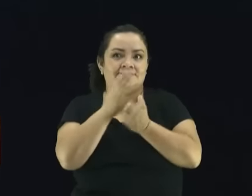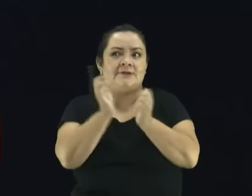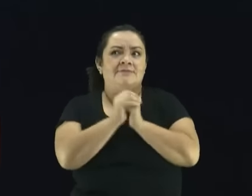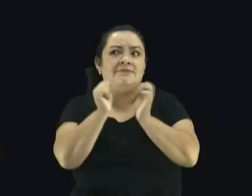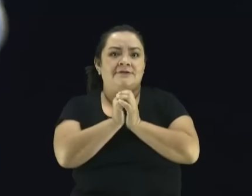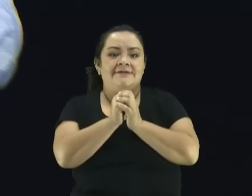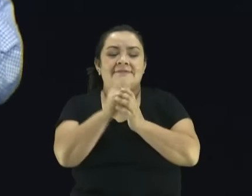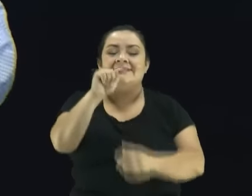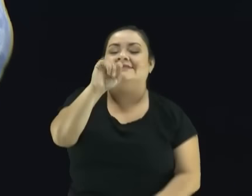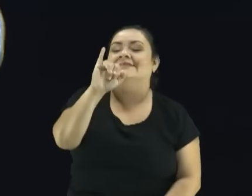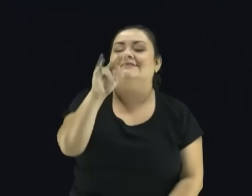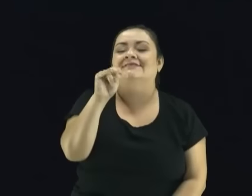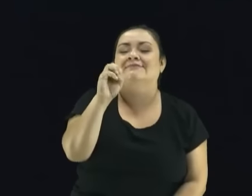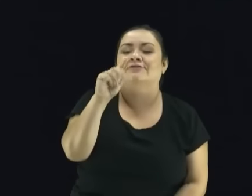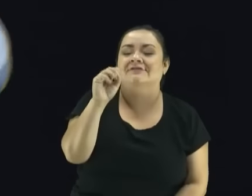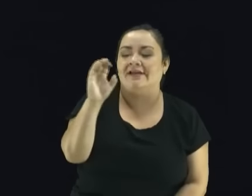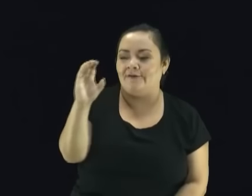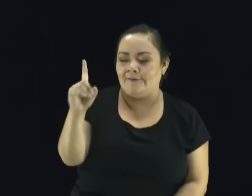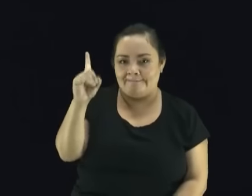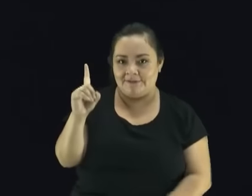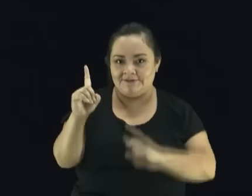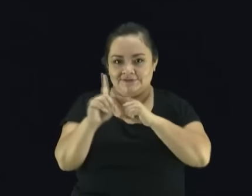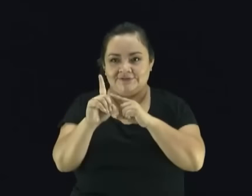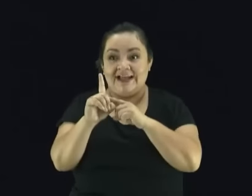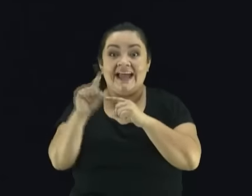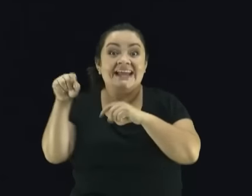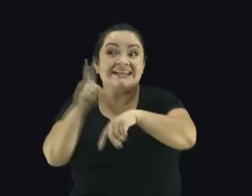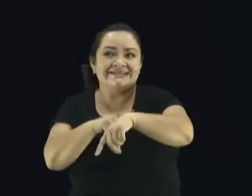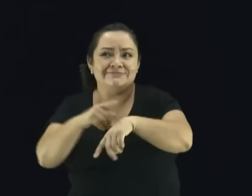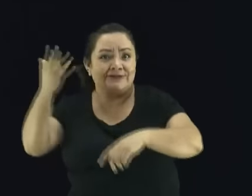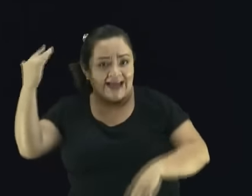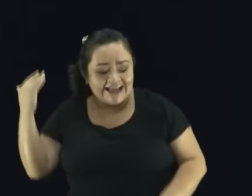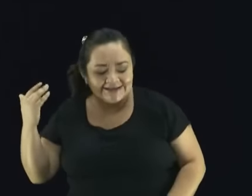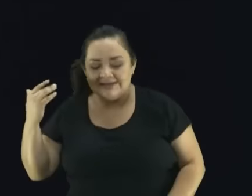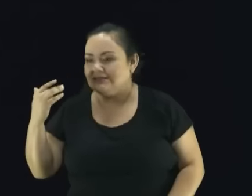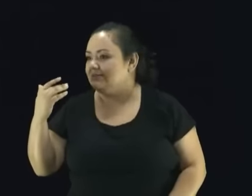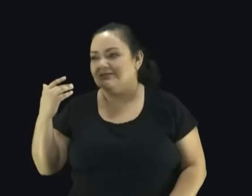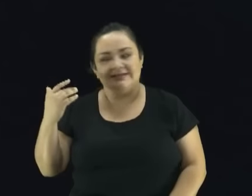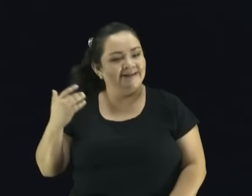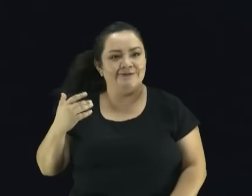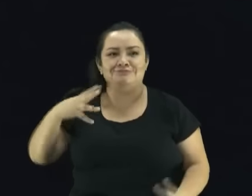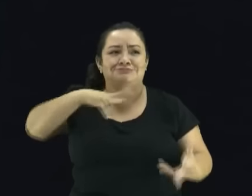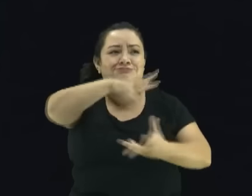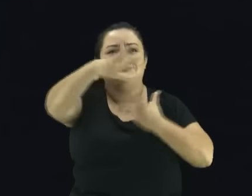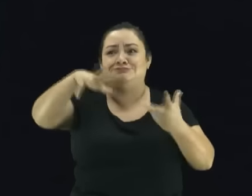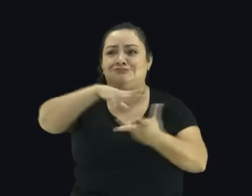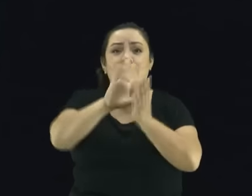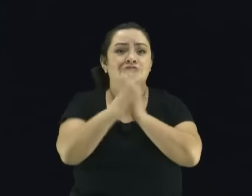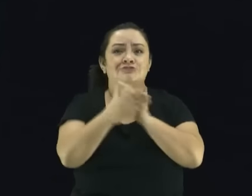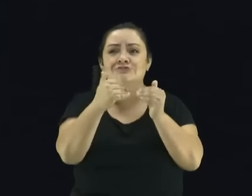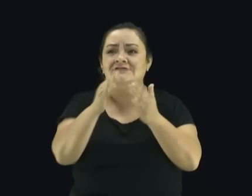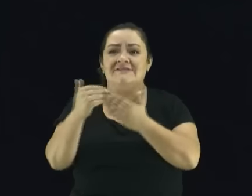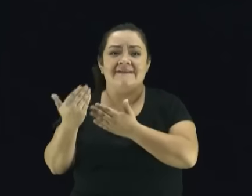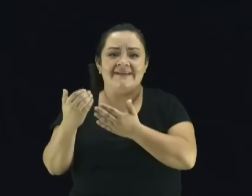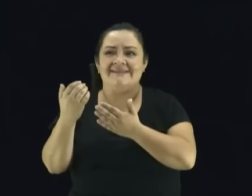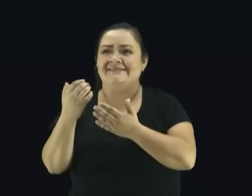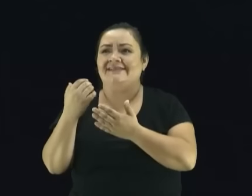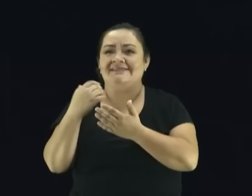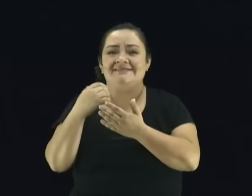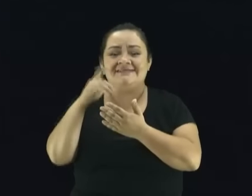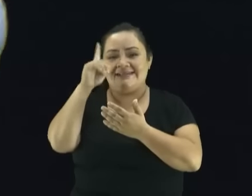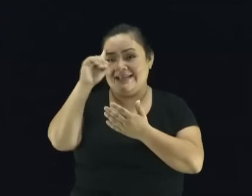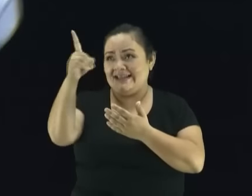Timoteo estaba afrontando corrientes terribles el noticis moo estaba pero a flor de piel la gente creía en cualquier cosa hoy la gente adora